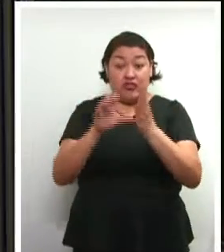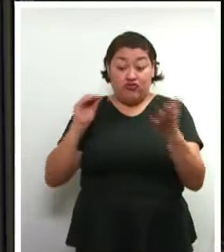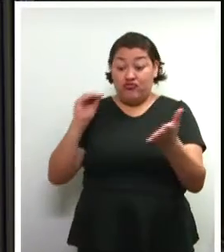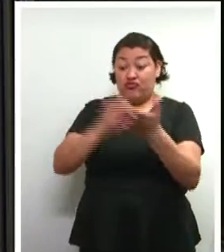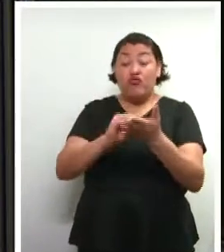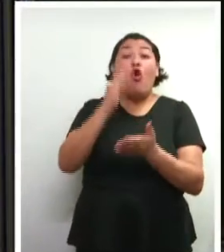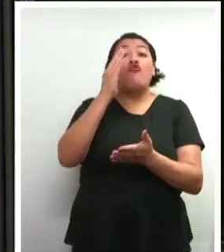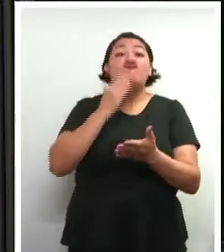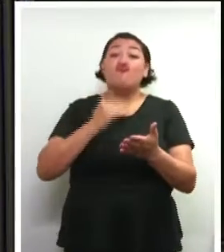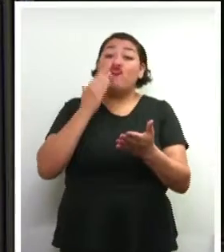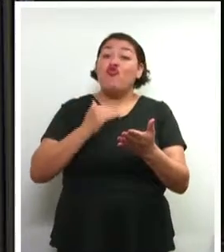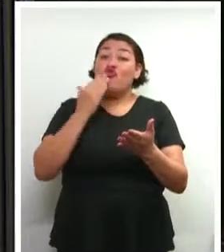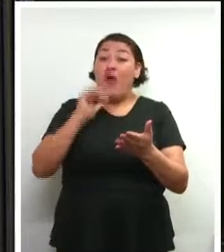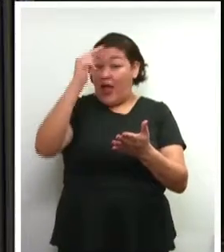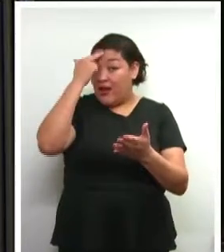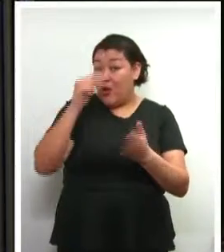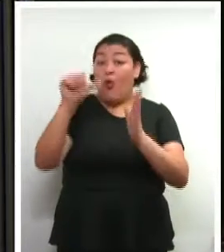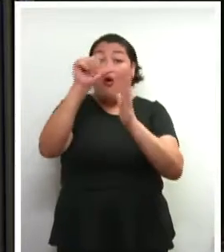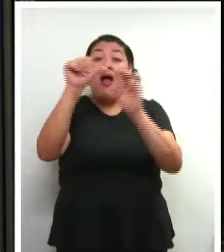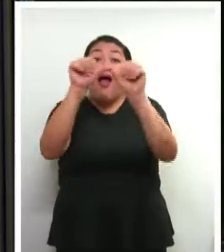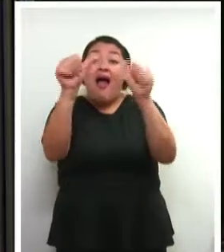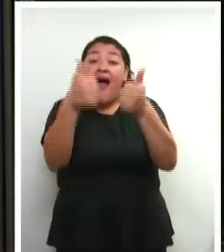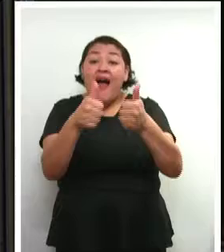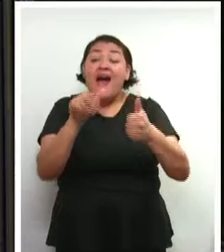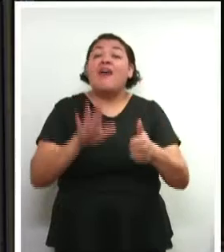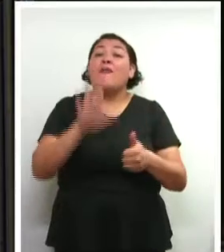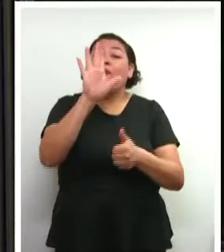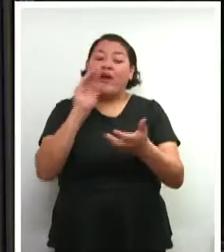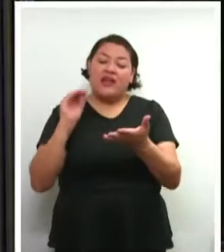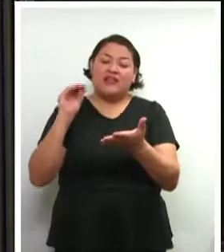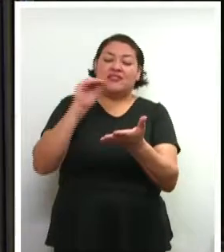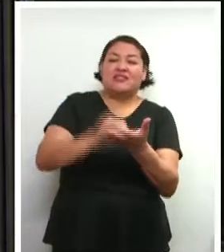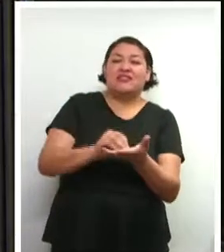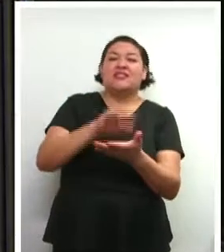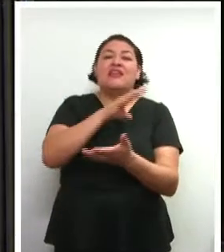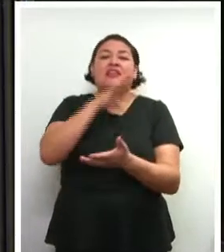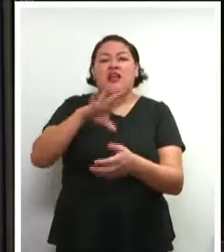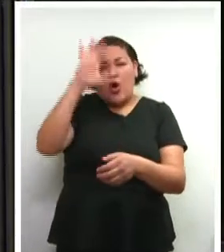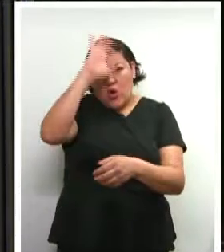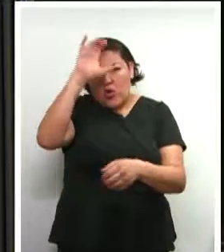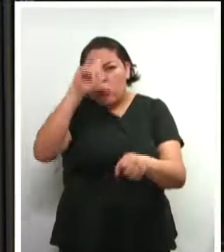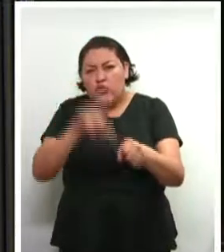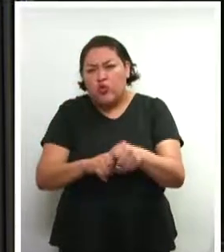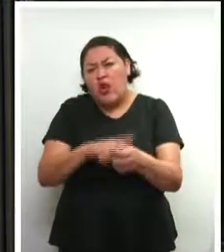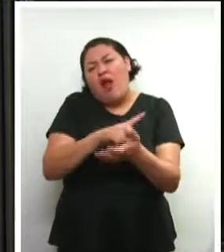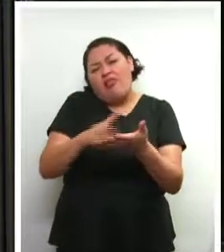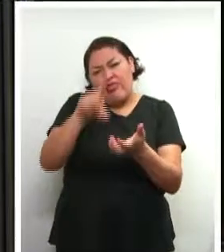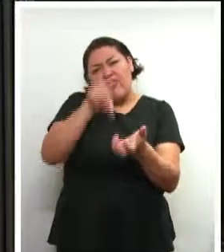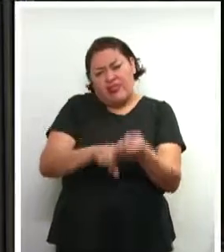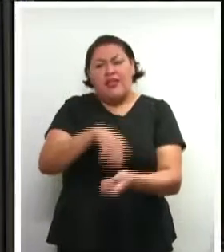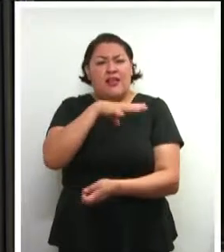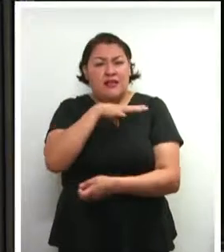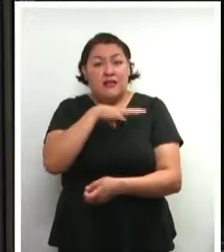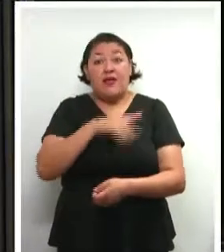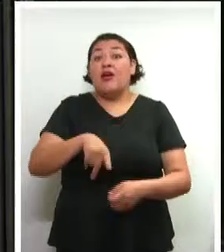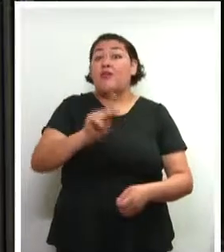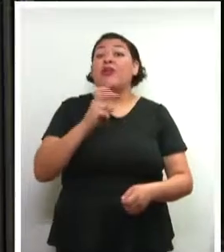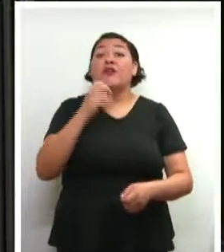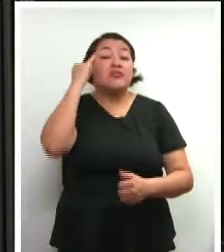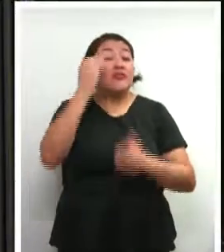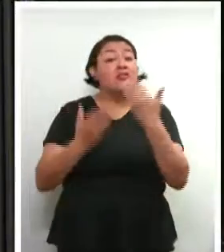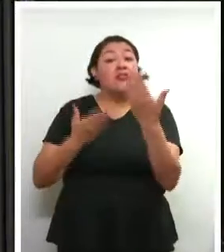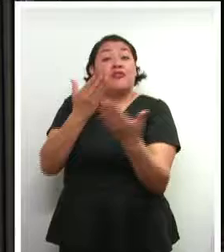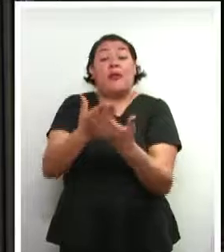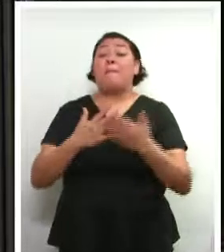Se consideró que el quehacer artístico como algo implícito en algo tan vasto como la cultura o los derechos culturales. Y es ahí donde arrancan